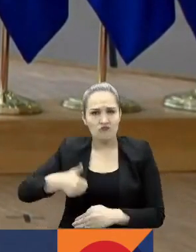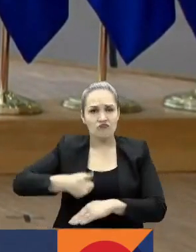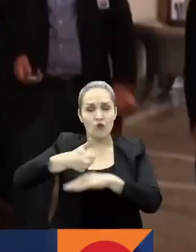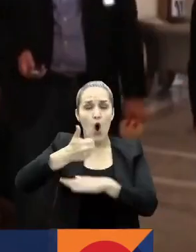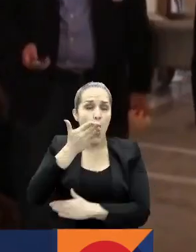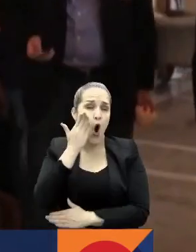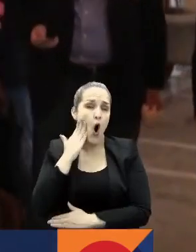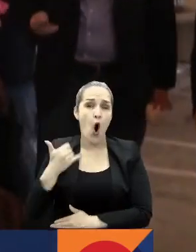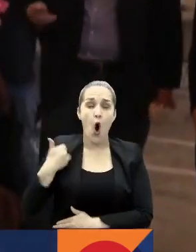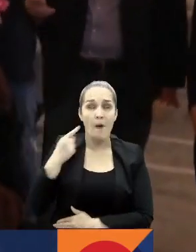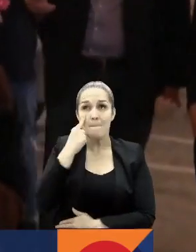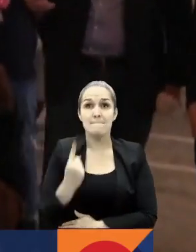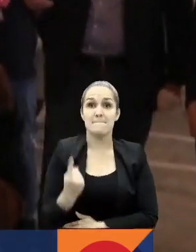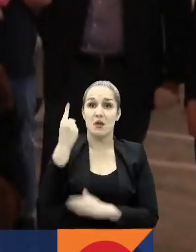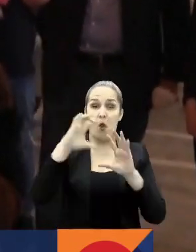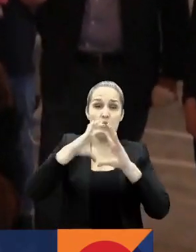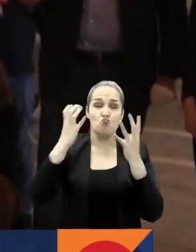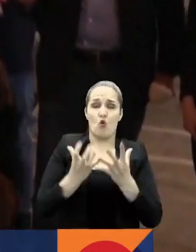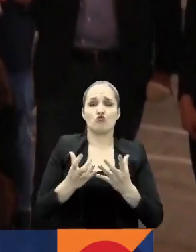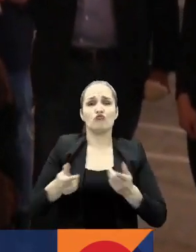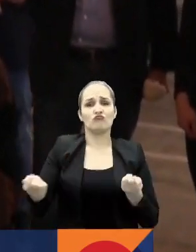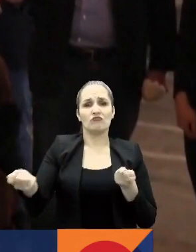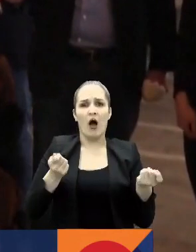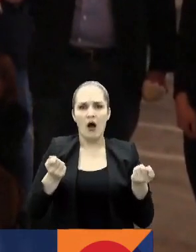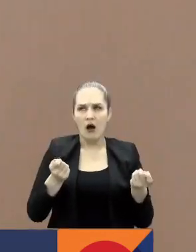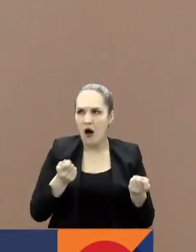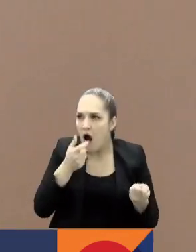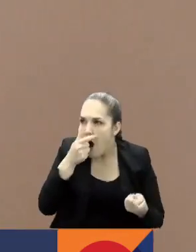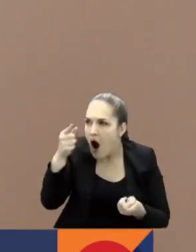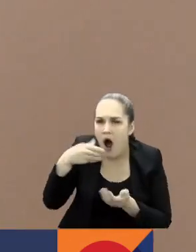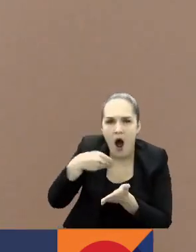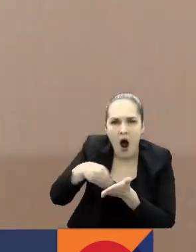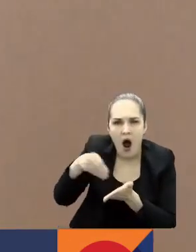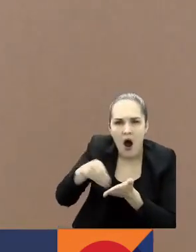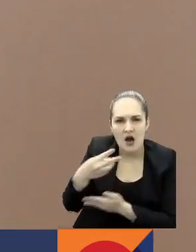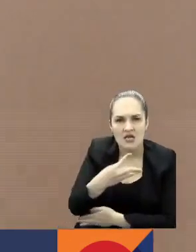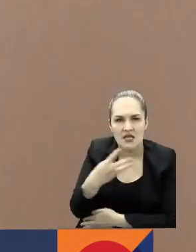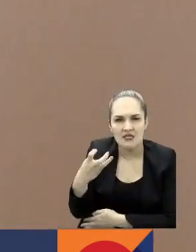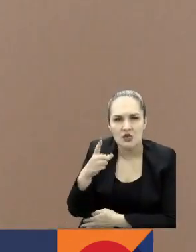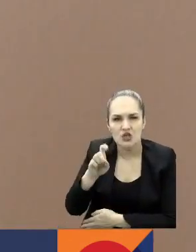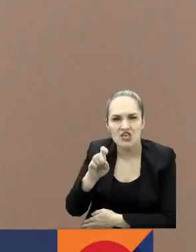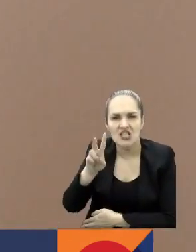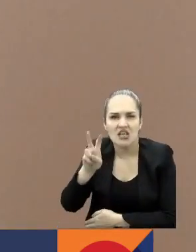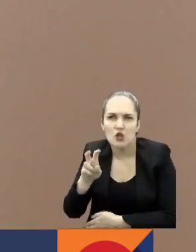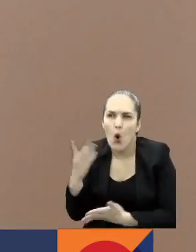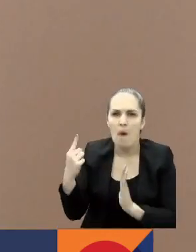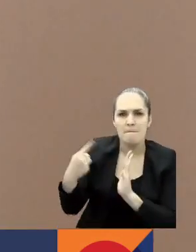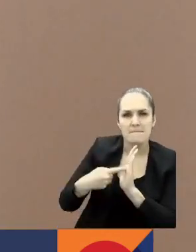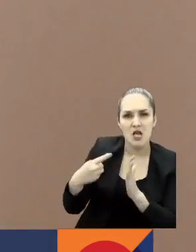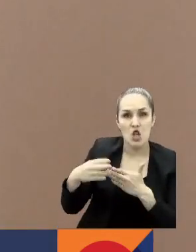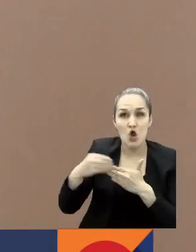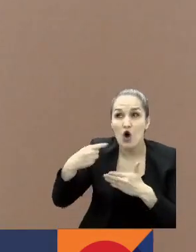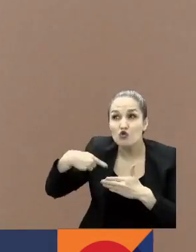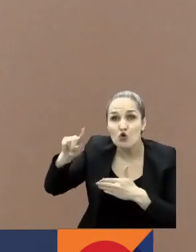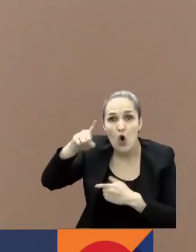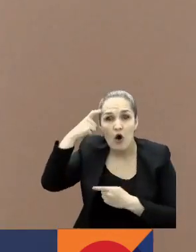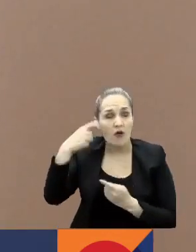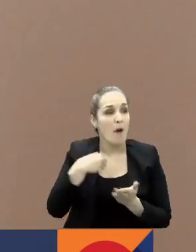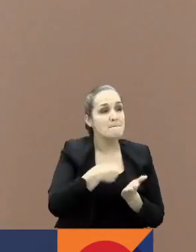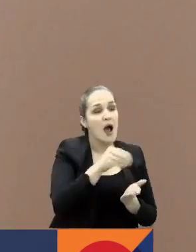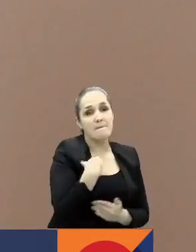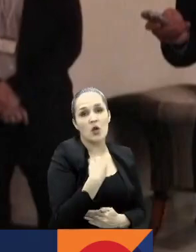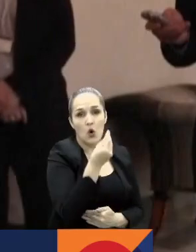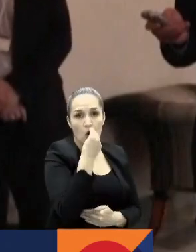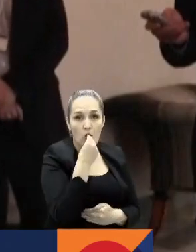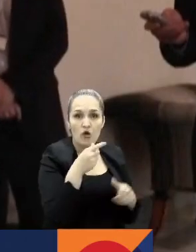joven del mundo, habría gastado entre 367 y 1.040 dólares mensuales del erario público para costear su